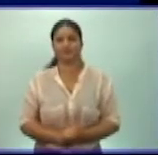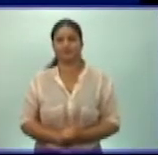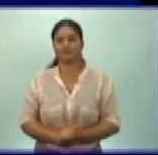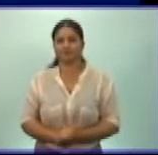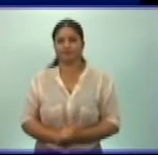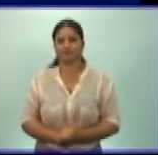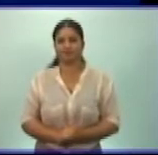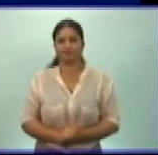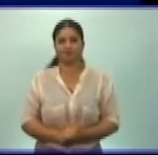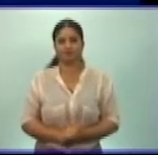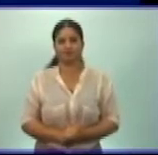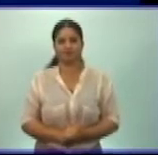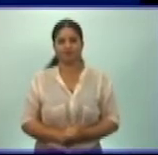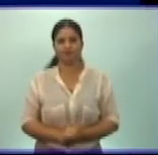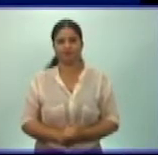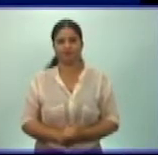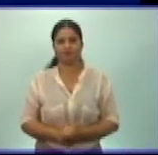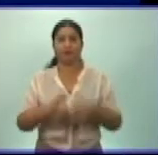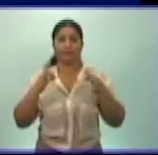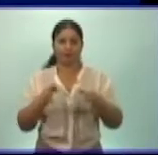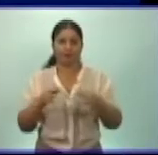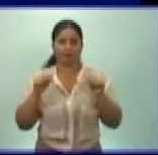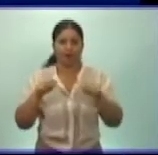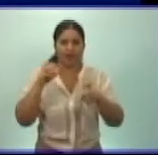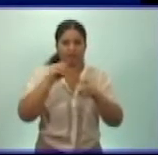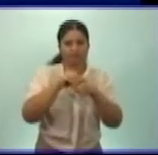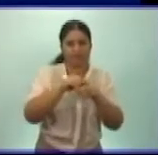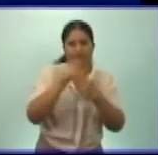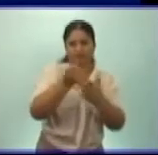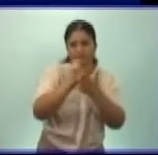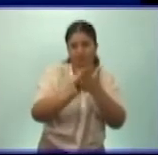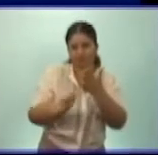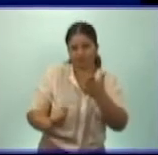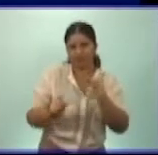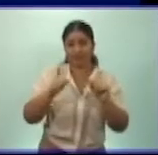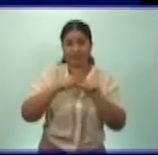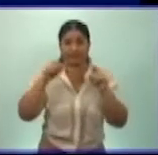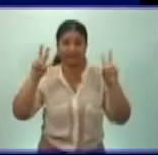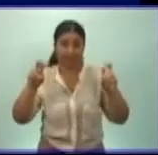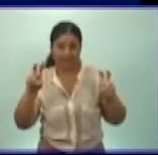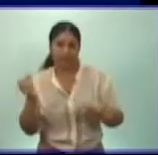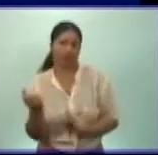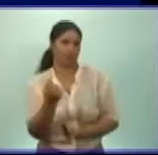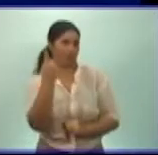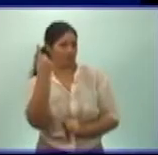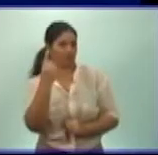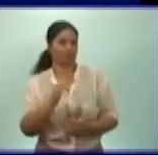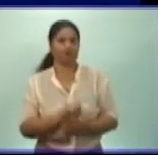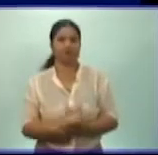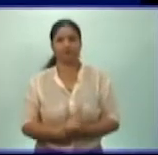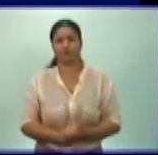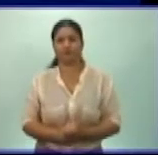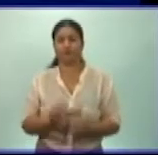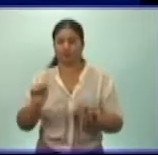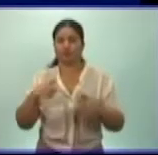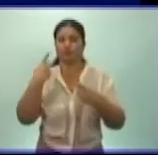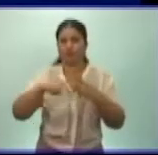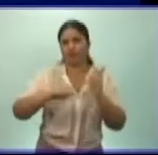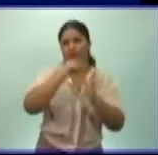hable de un solo tema. Fundamental es otro elemento que debemos apuntar acá en esta característica.